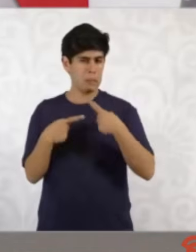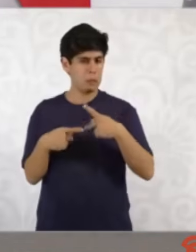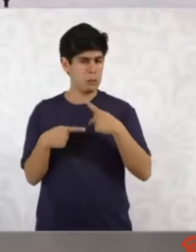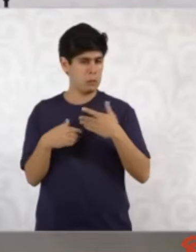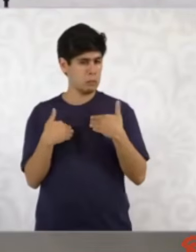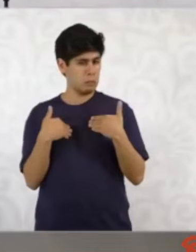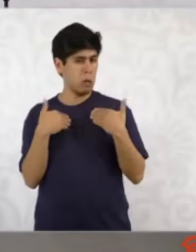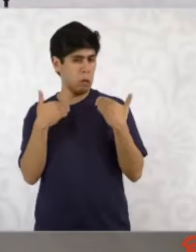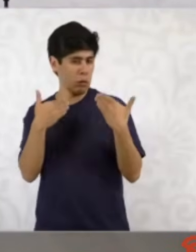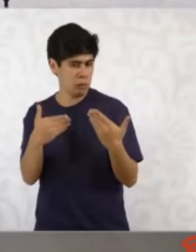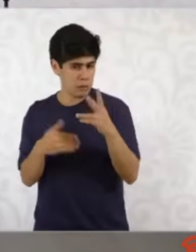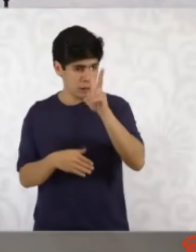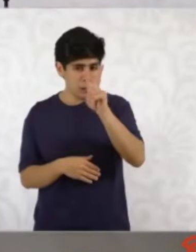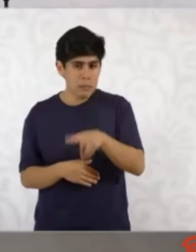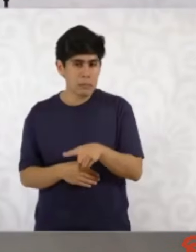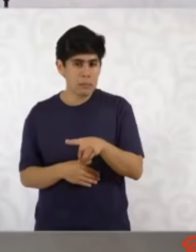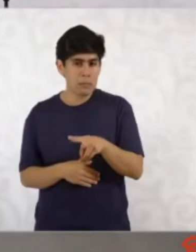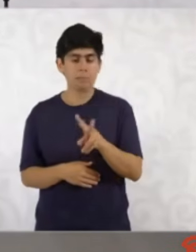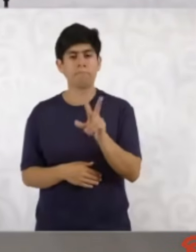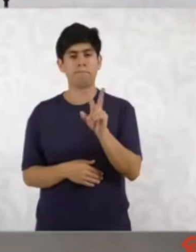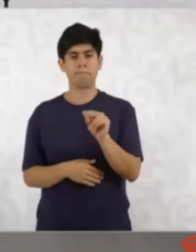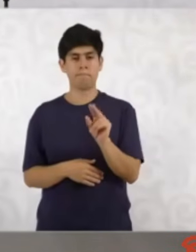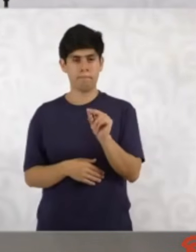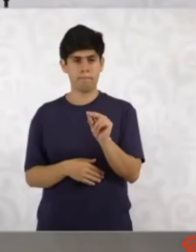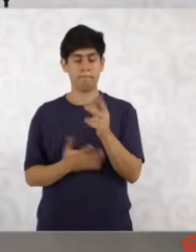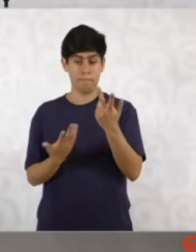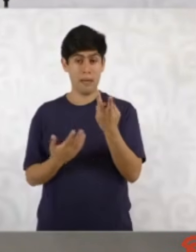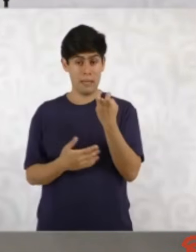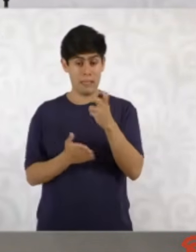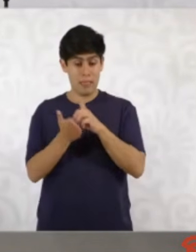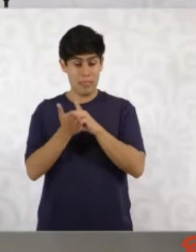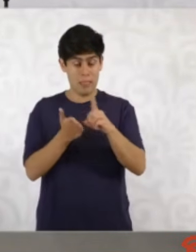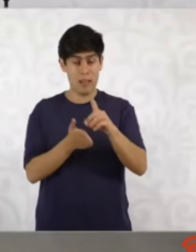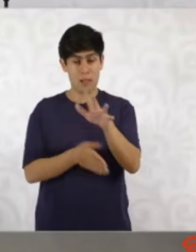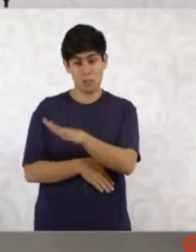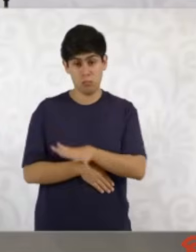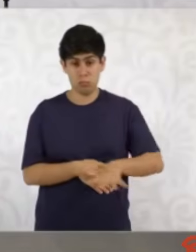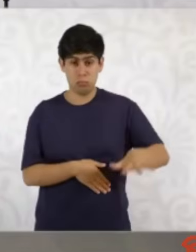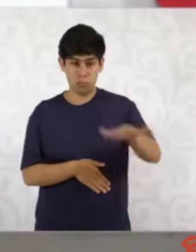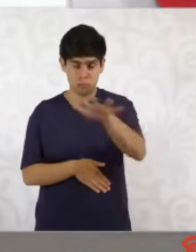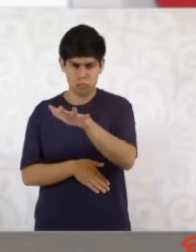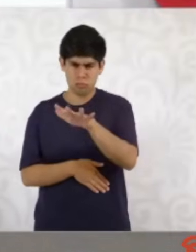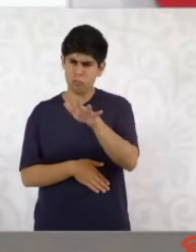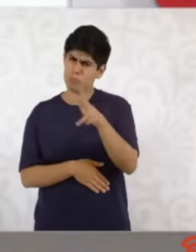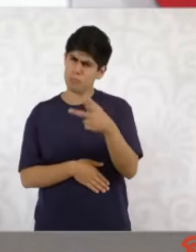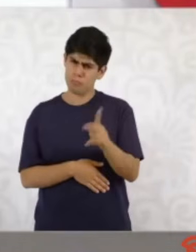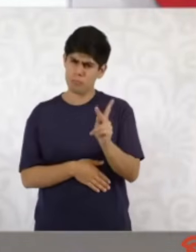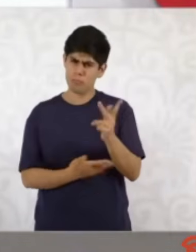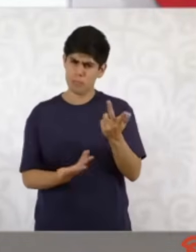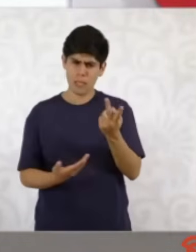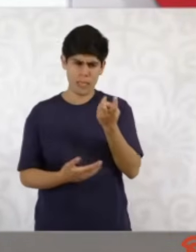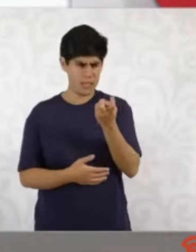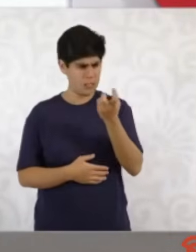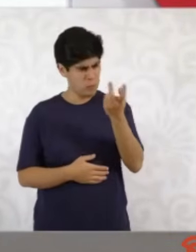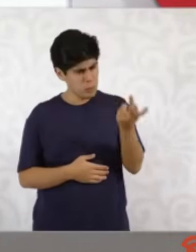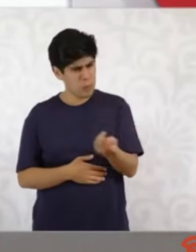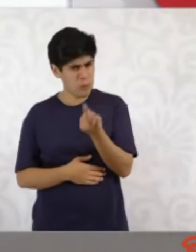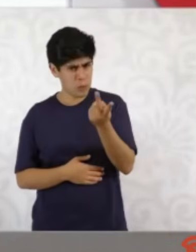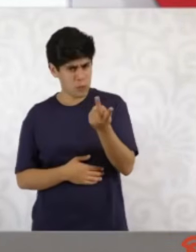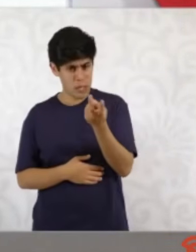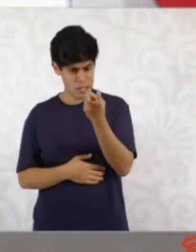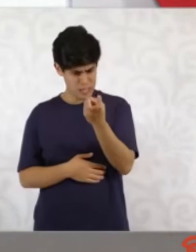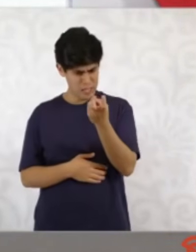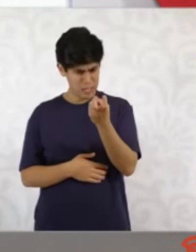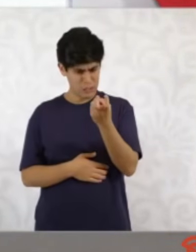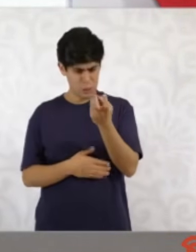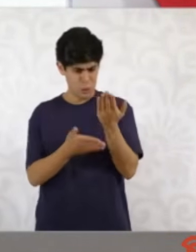Es un derecho de las audiencias. Y la gran pregunta es censura que los medios de comunicación